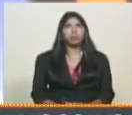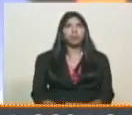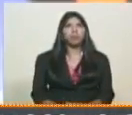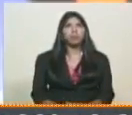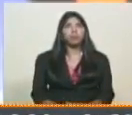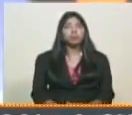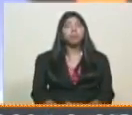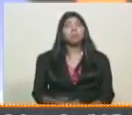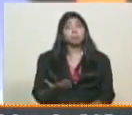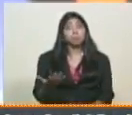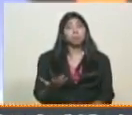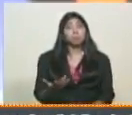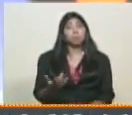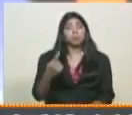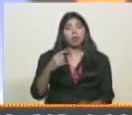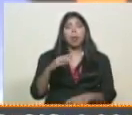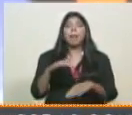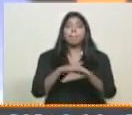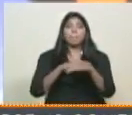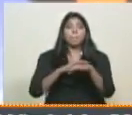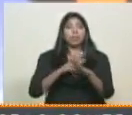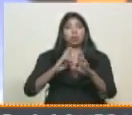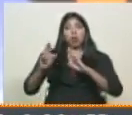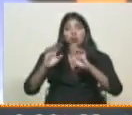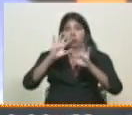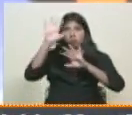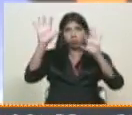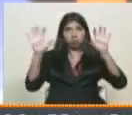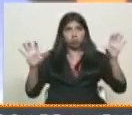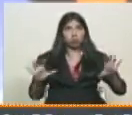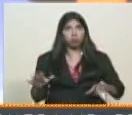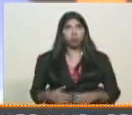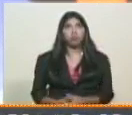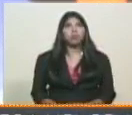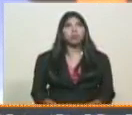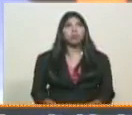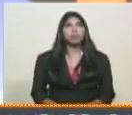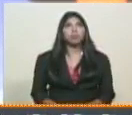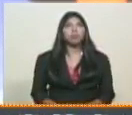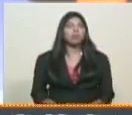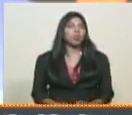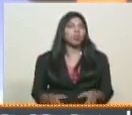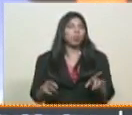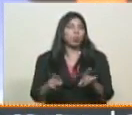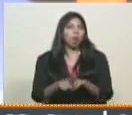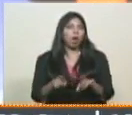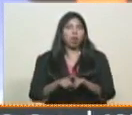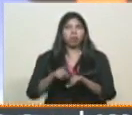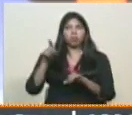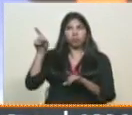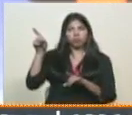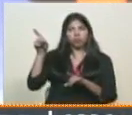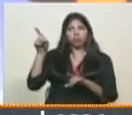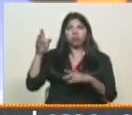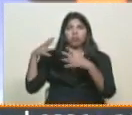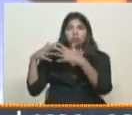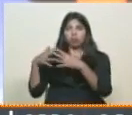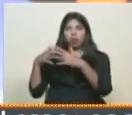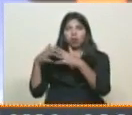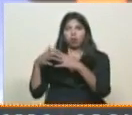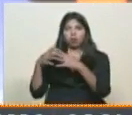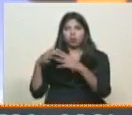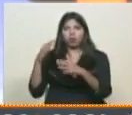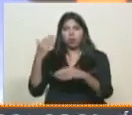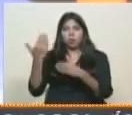bueno yo también el ministro de relaciones exteriores venezolano calificó como parcializada las actuaciones del alto comisionado para los derechos